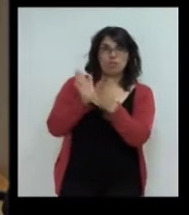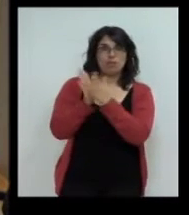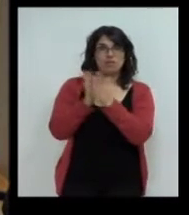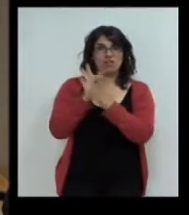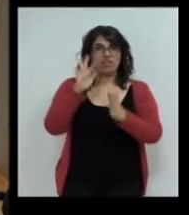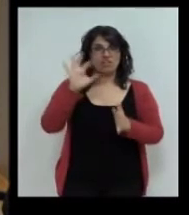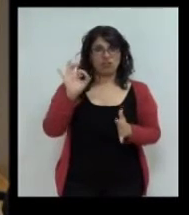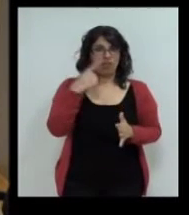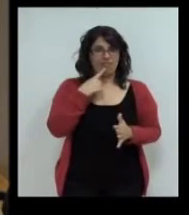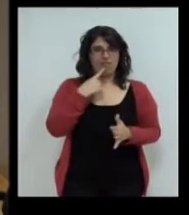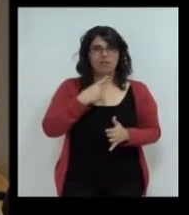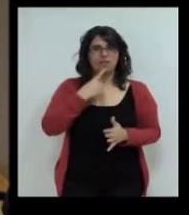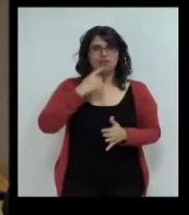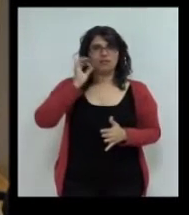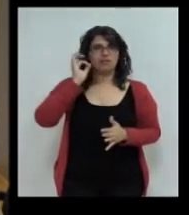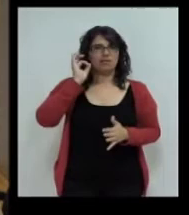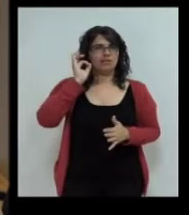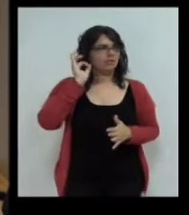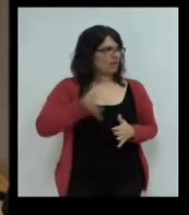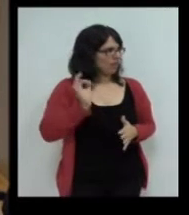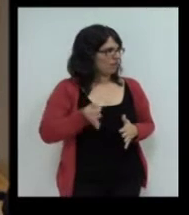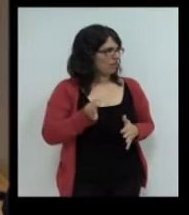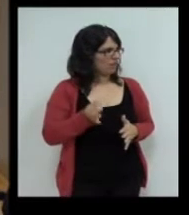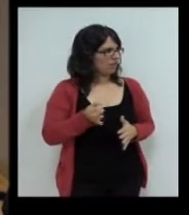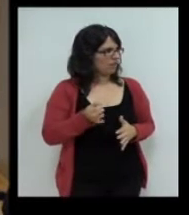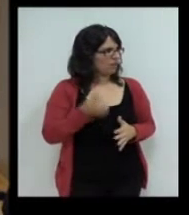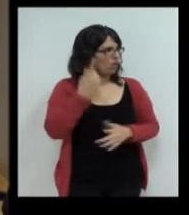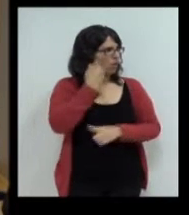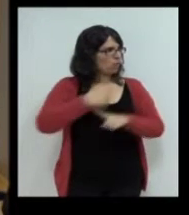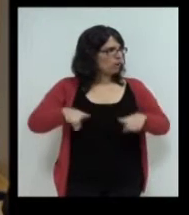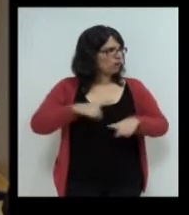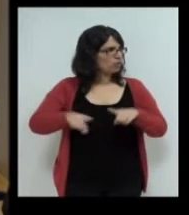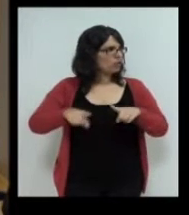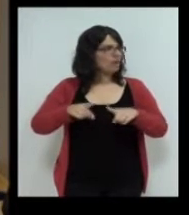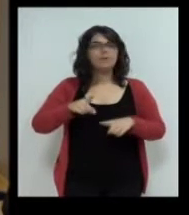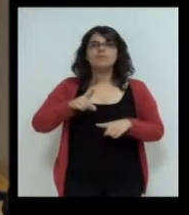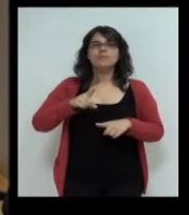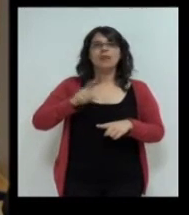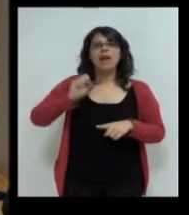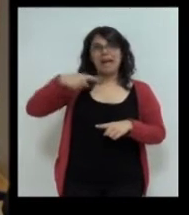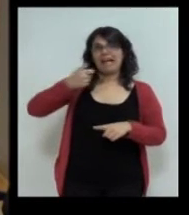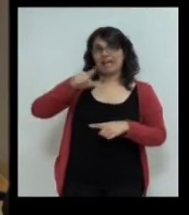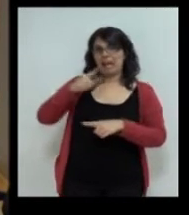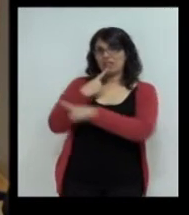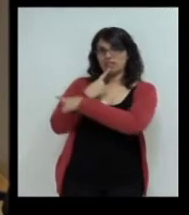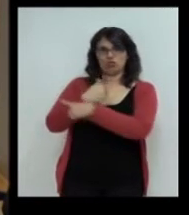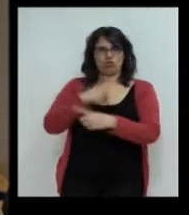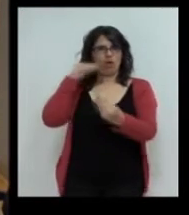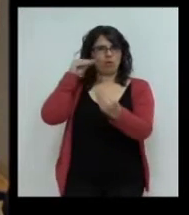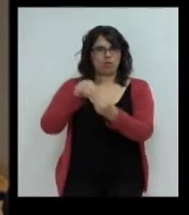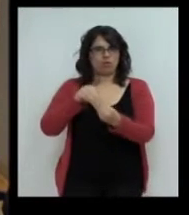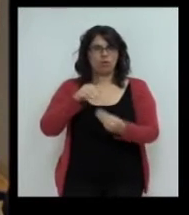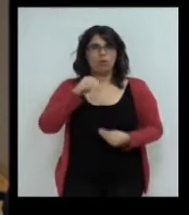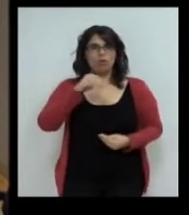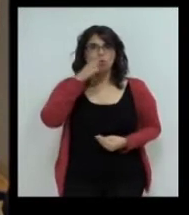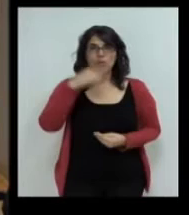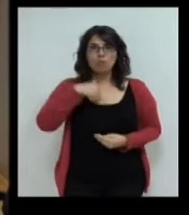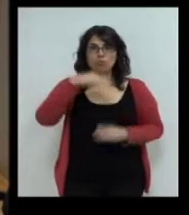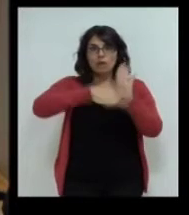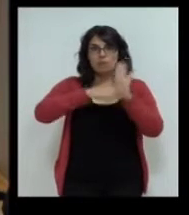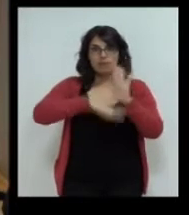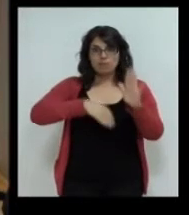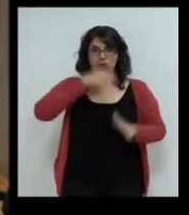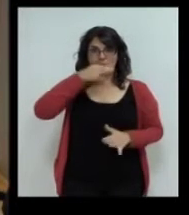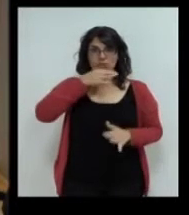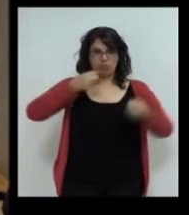exactamente así. Dice, algo que ya es accesible, algo que yo subtitulo, o sea, el programa de mañana por la tarde que lo subtitulo, cuando lo cuelgo en la web